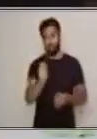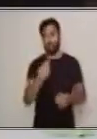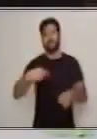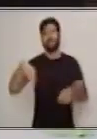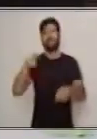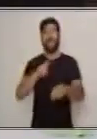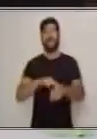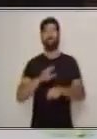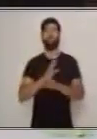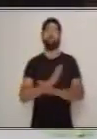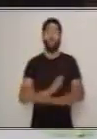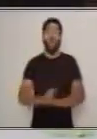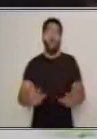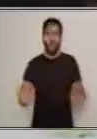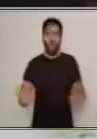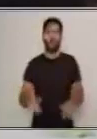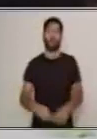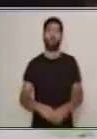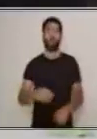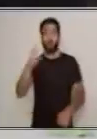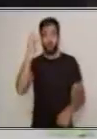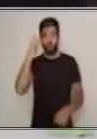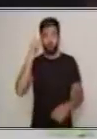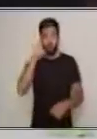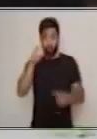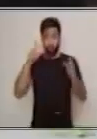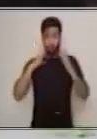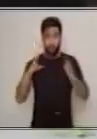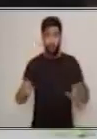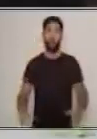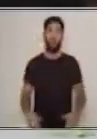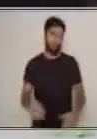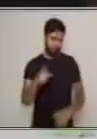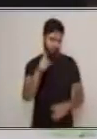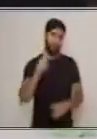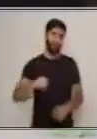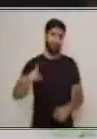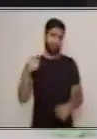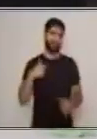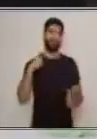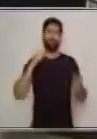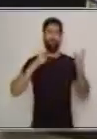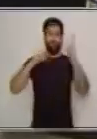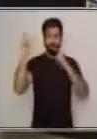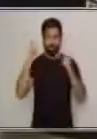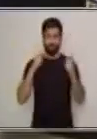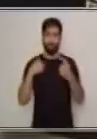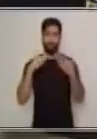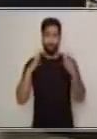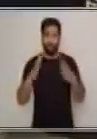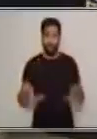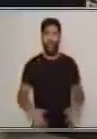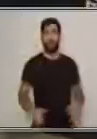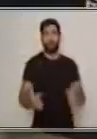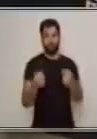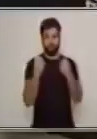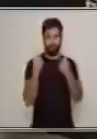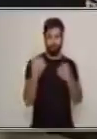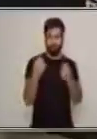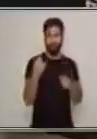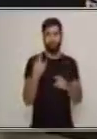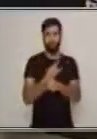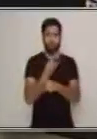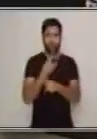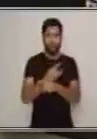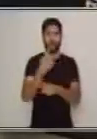y más relajada. Recuerda que tu cuerpo también expresa, tu rostro expresa emociones y tu cuerpo,